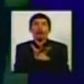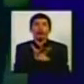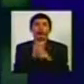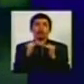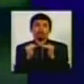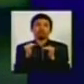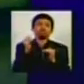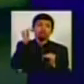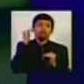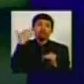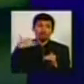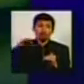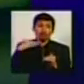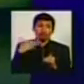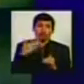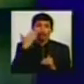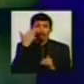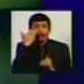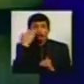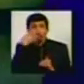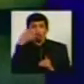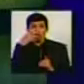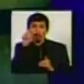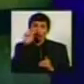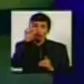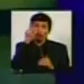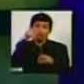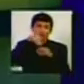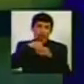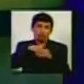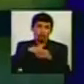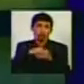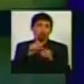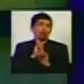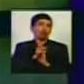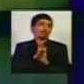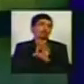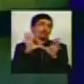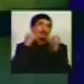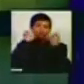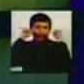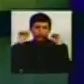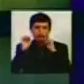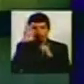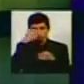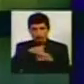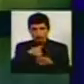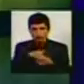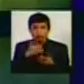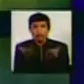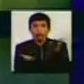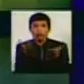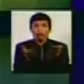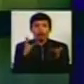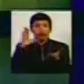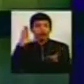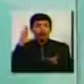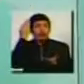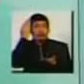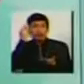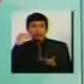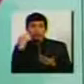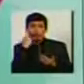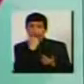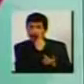un alza importante de cerca de cuatrocientos mil votos que le permite ganar en forma Clara la segunda vuelta la comparación ahora con Evelyn